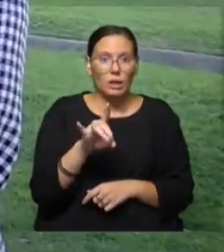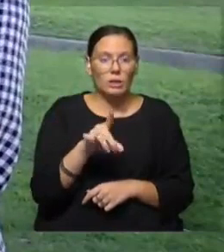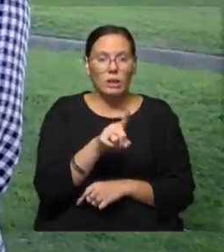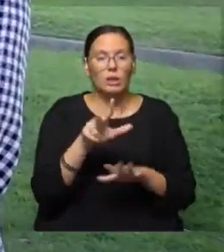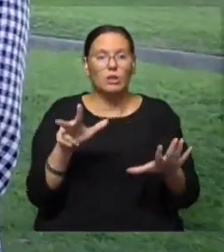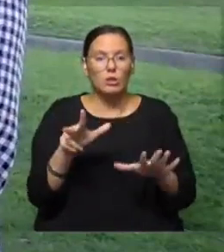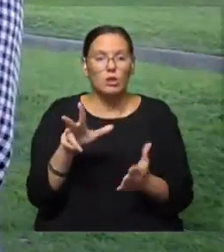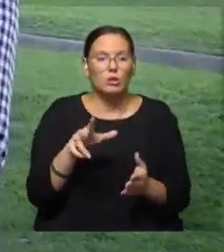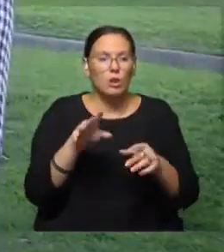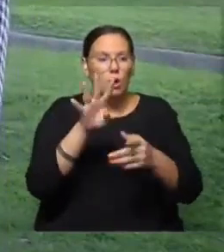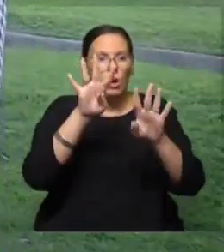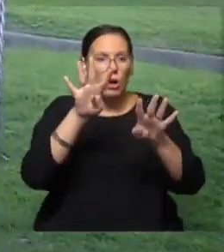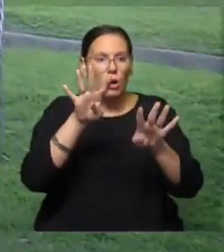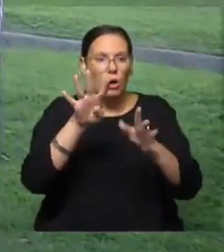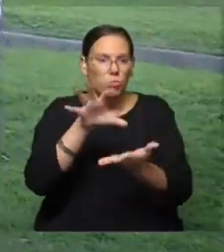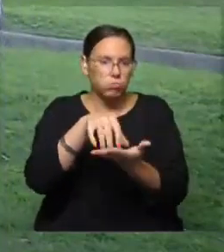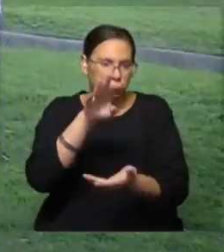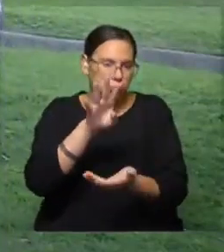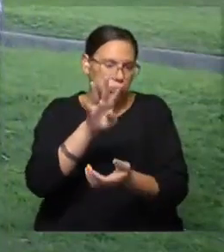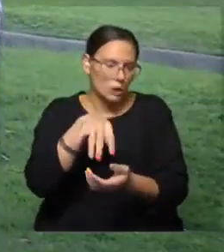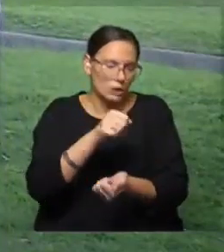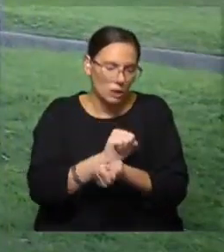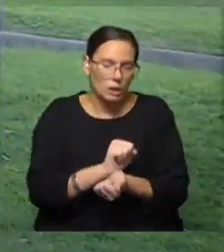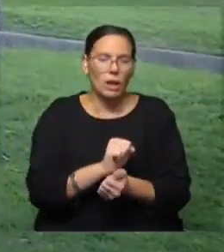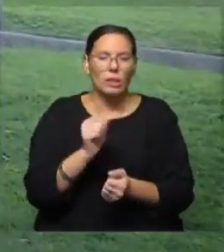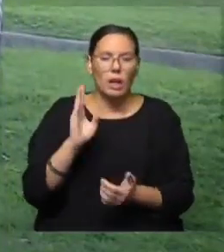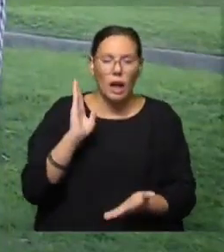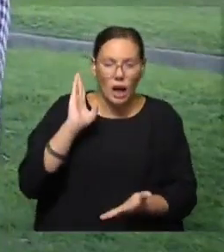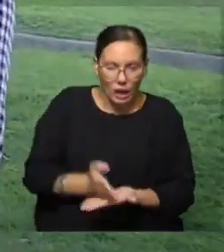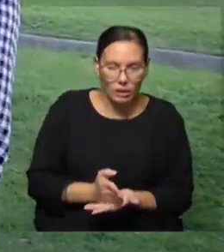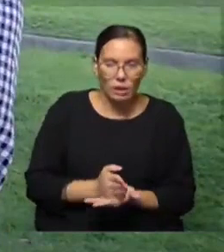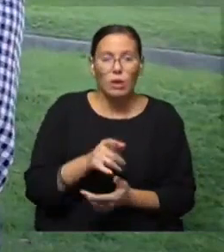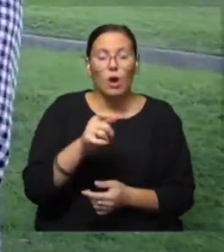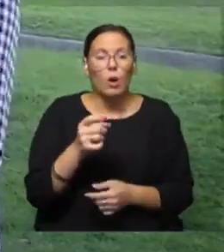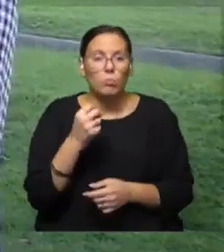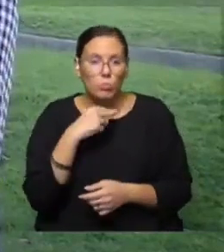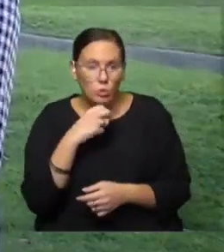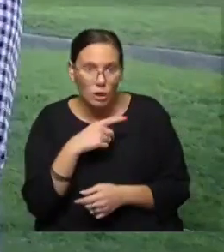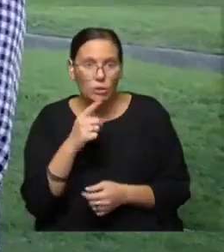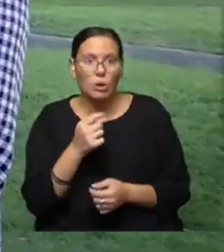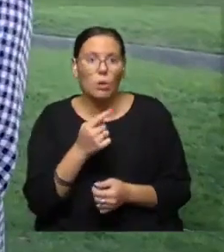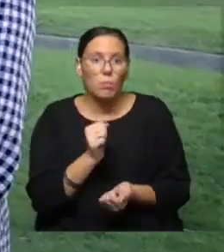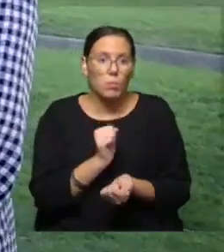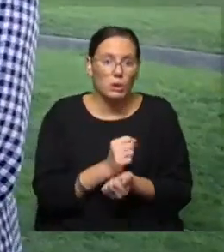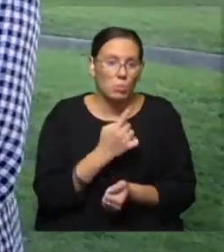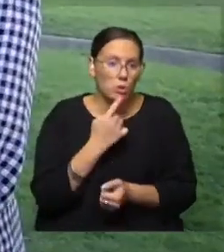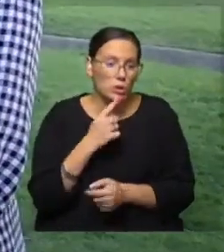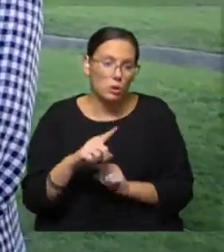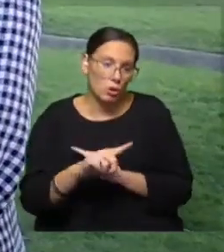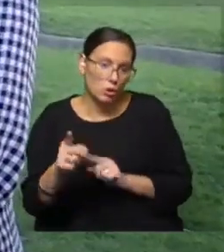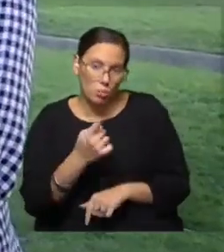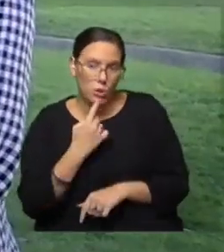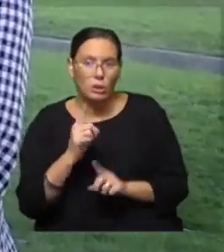de castigo, las cuales los muchachos, presos políticos y comunes, pasaban